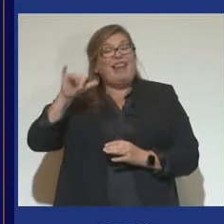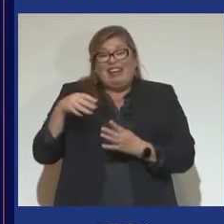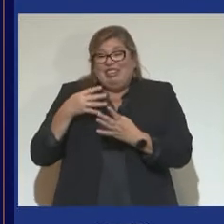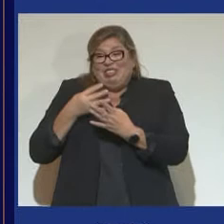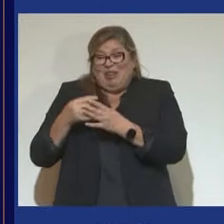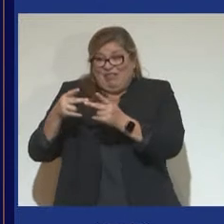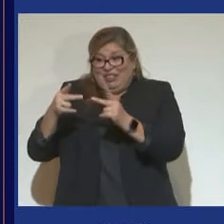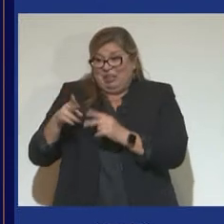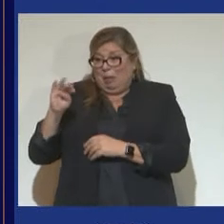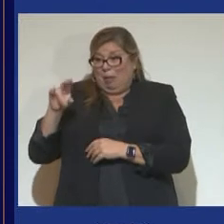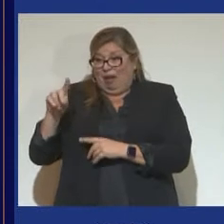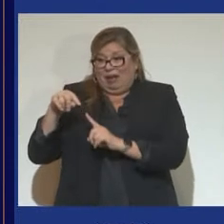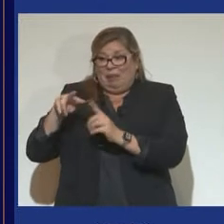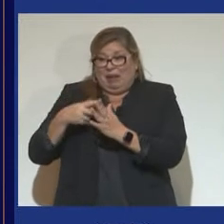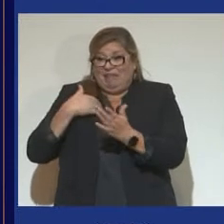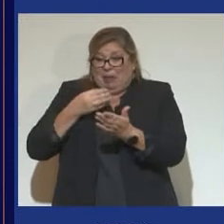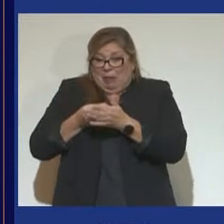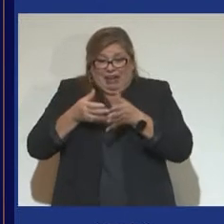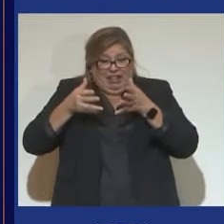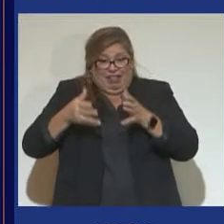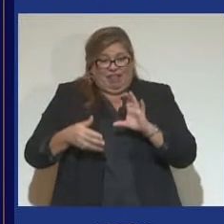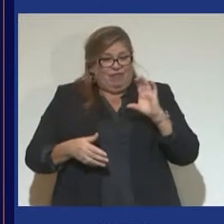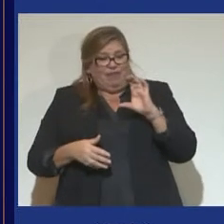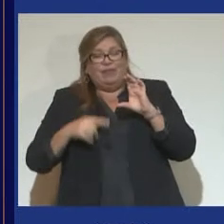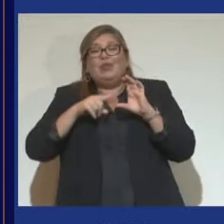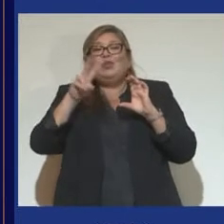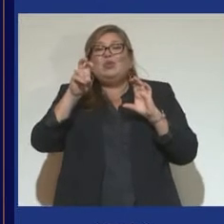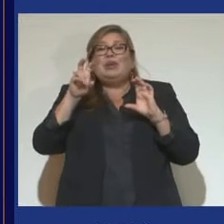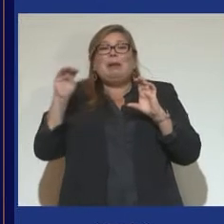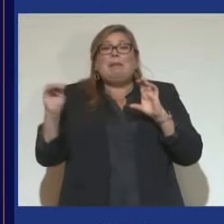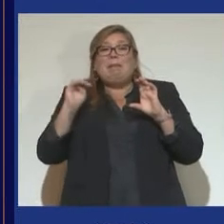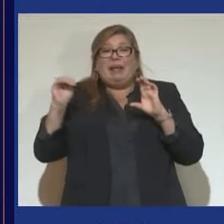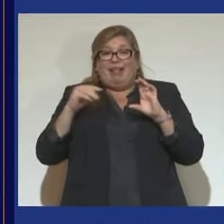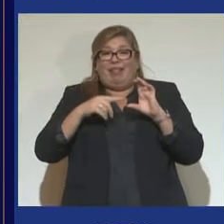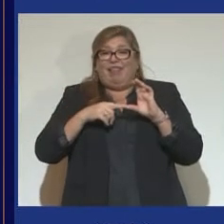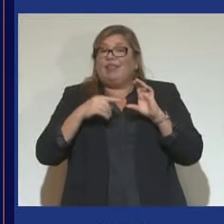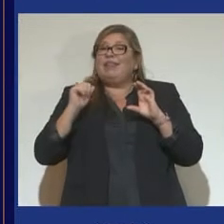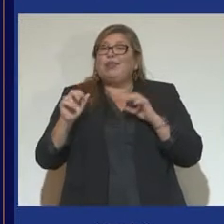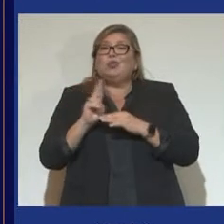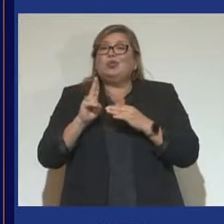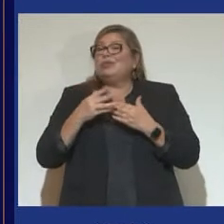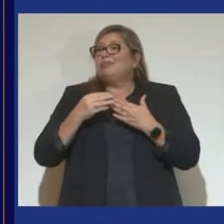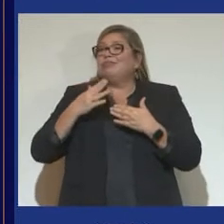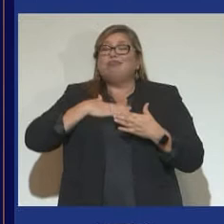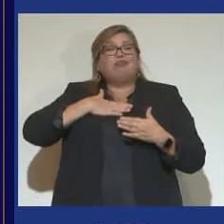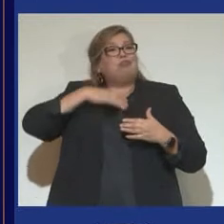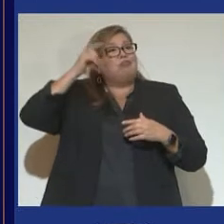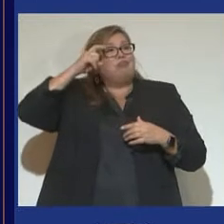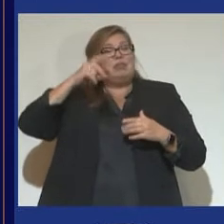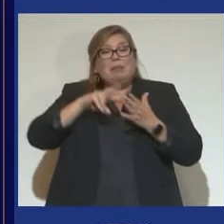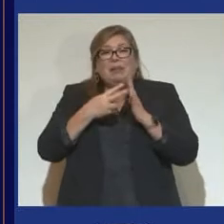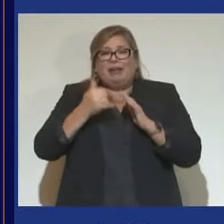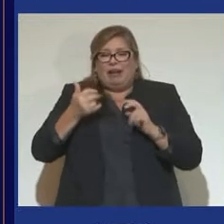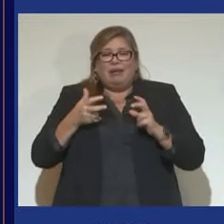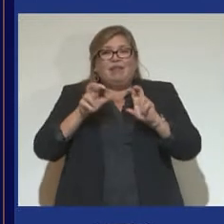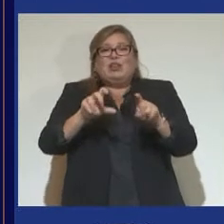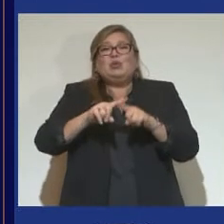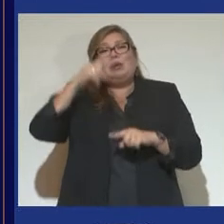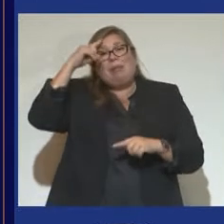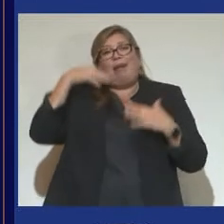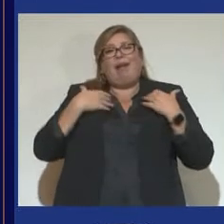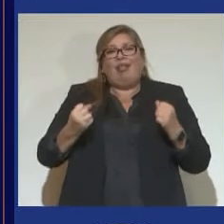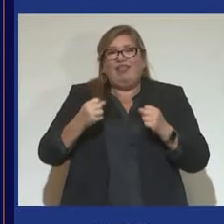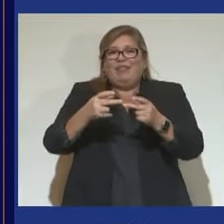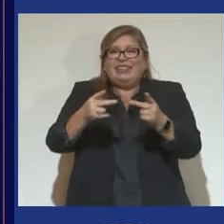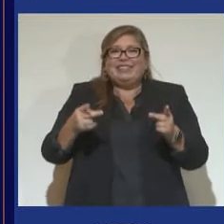cárceles el dinero está disponible ahora podemos poner 200 millones de dólares y usar ese dinero para centros de cuidado